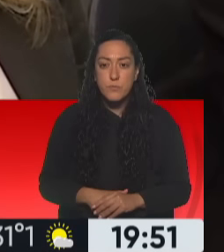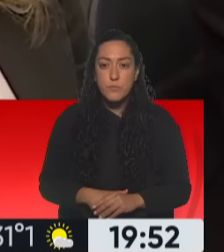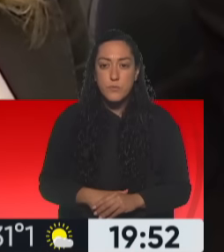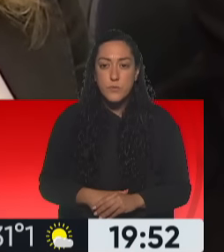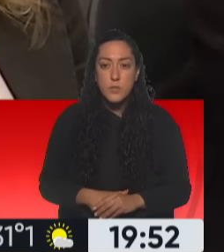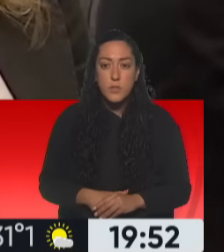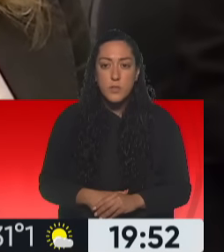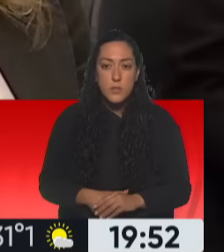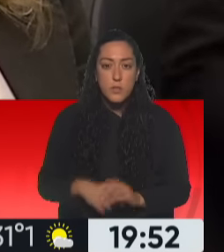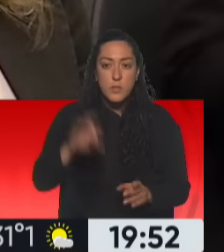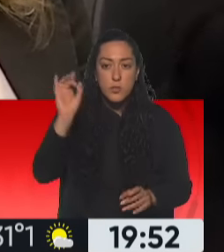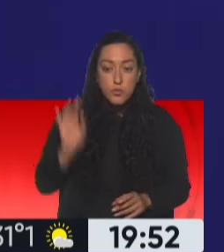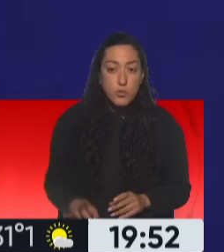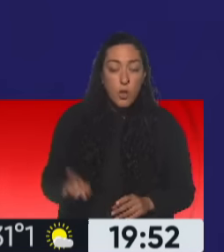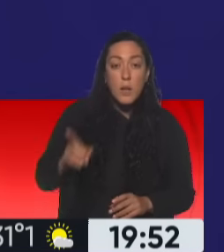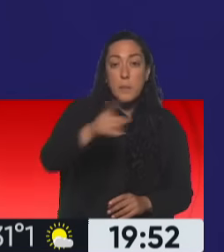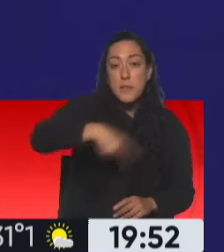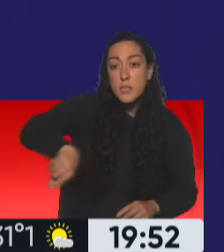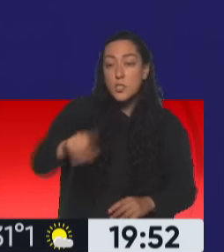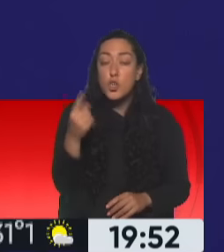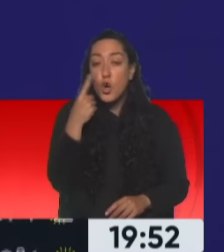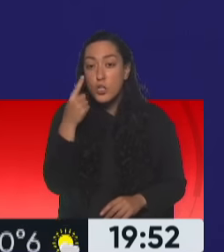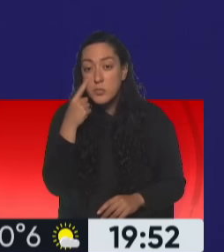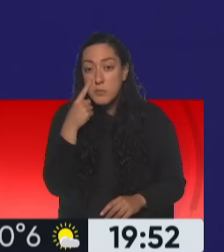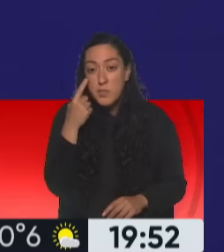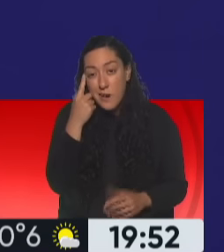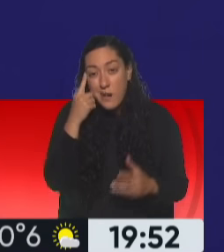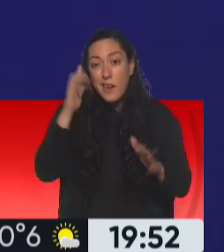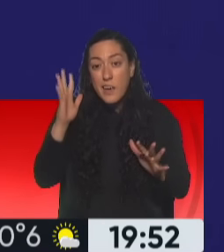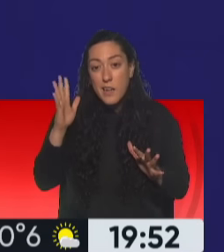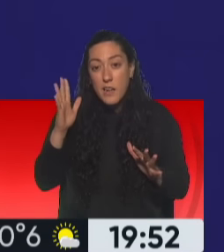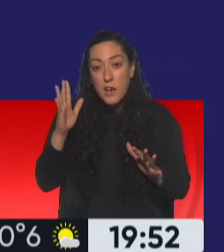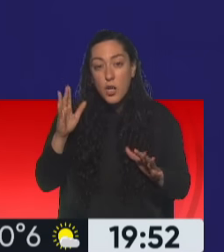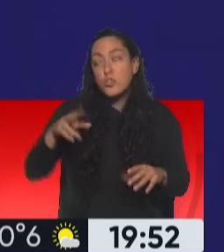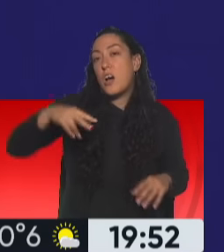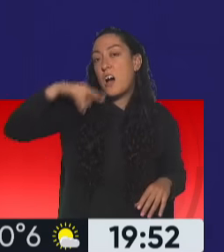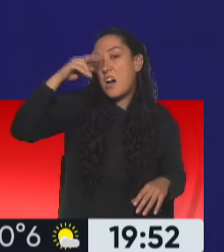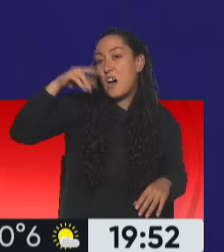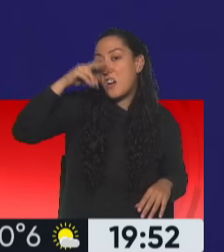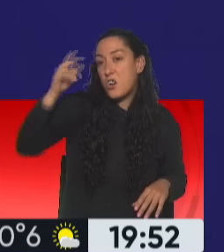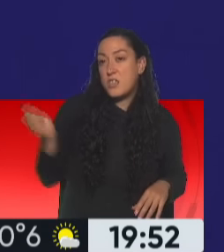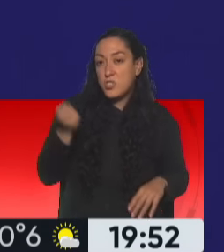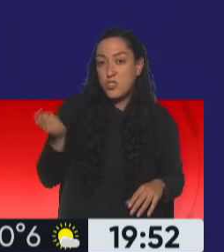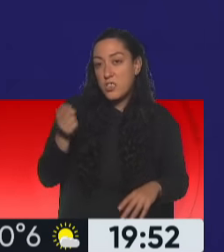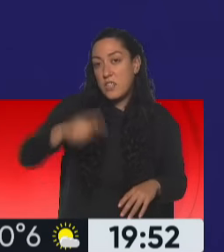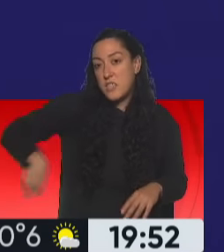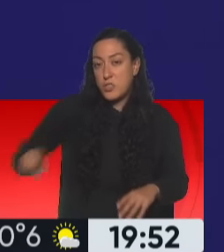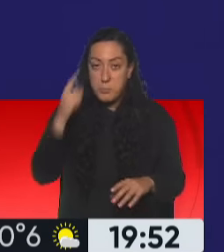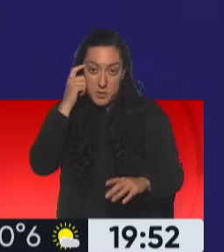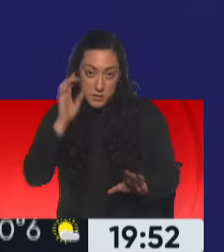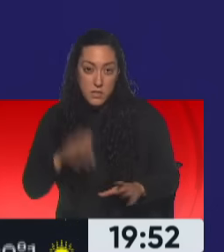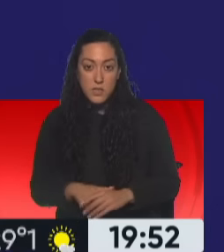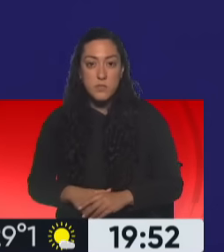creen que pueden tener ese nivel de conocimiento los fatalmente arrogantes socialistas.